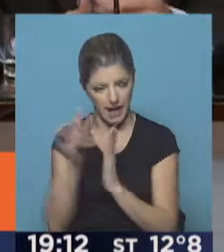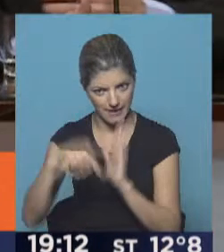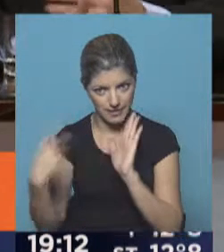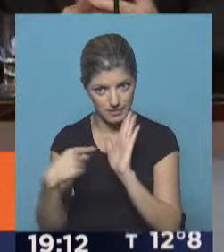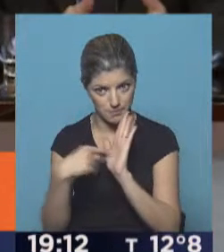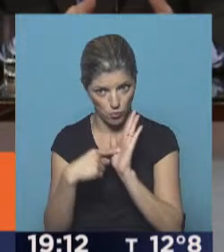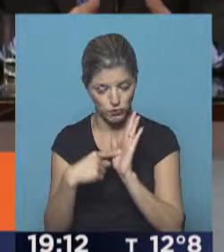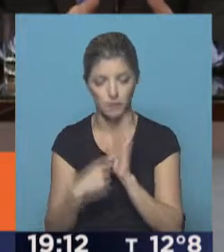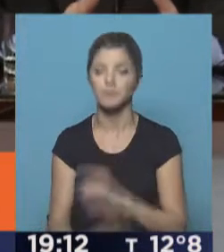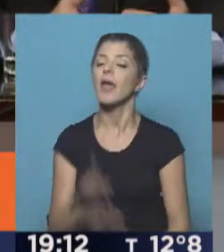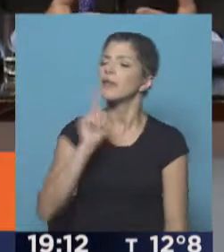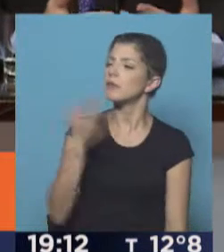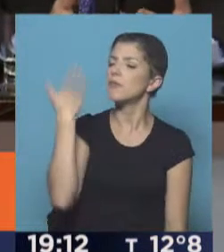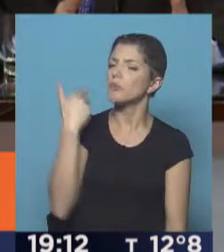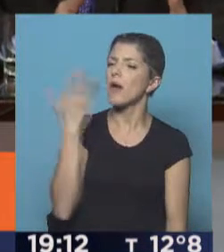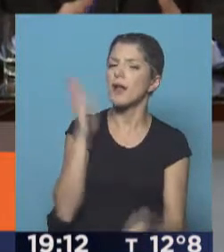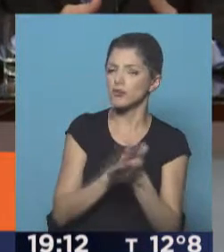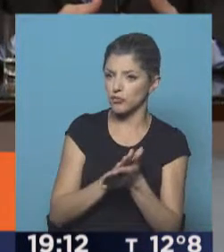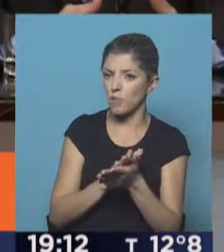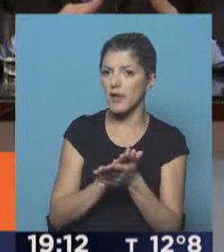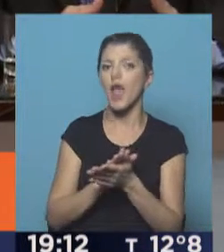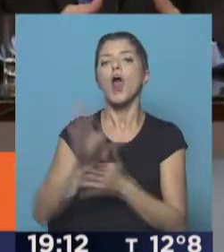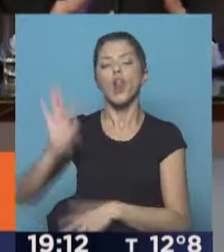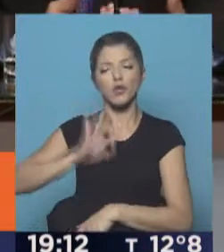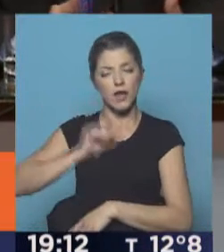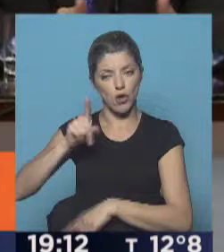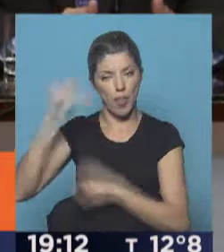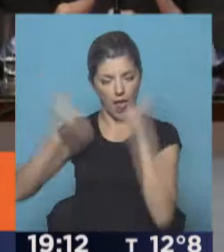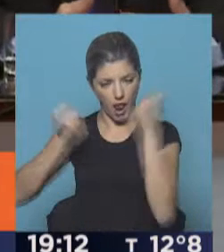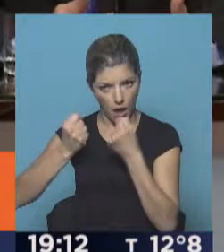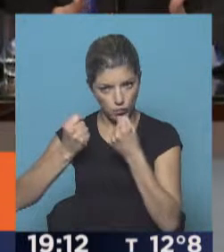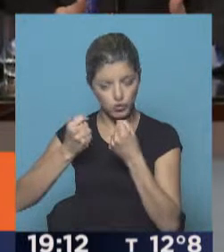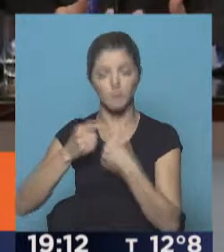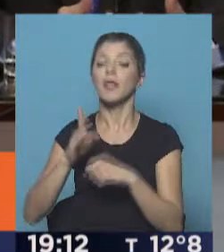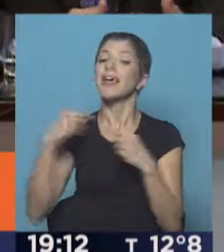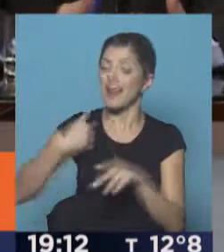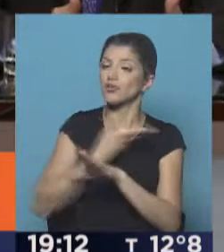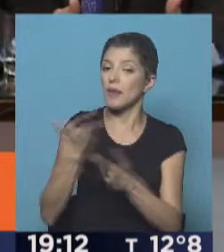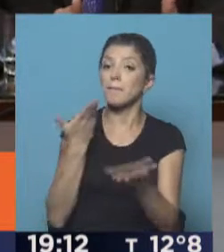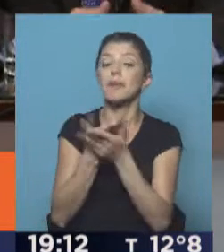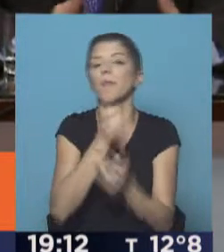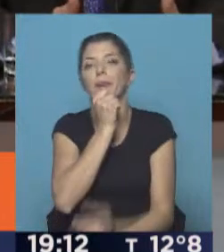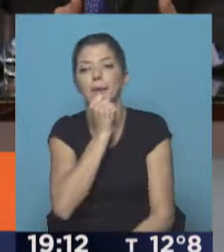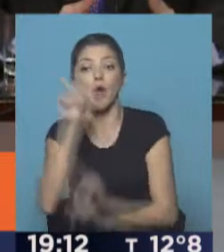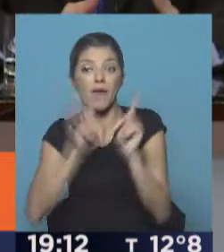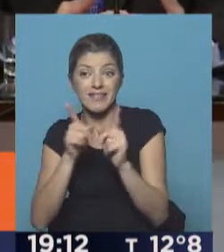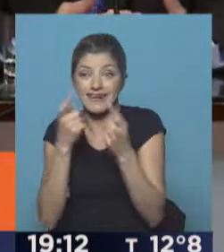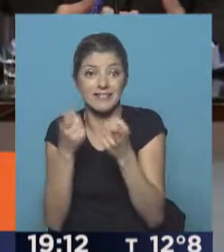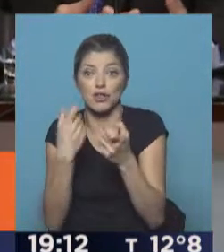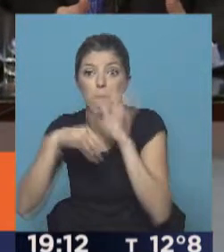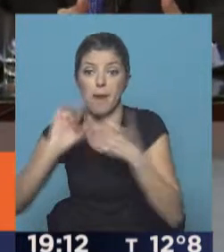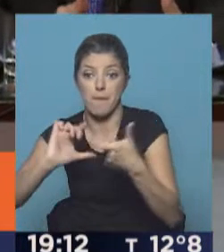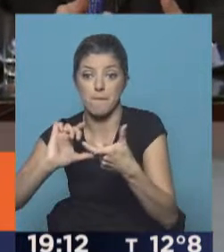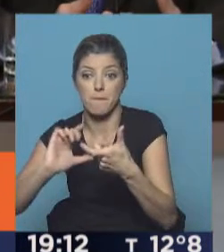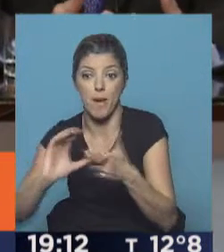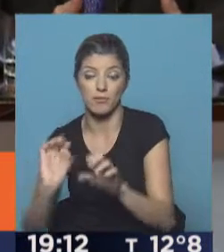que revisar, que es la antigüedad de los vehículos, que fue reclamado también por la sociedad, que en algunos casos lo necesitan para trabajar y que por lo